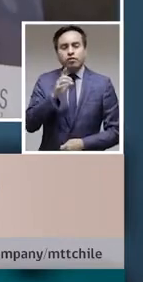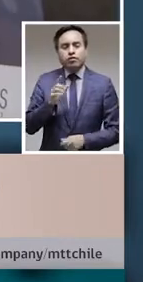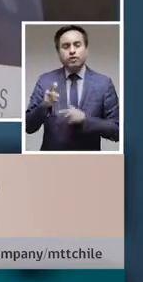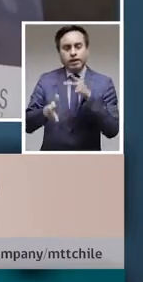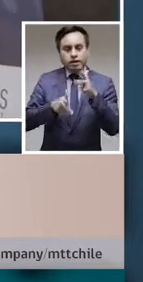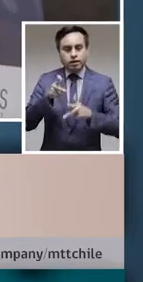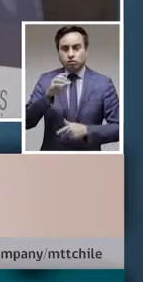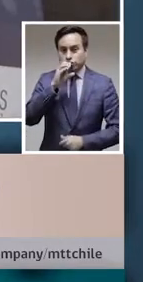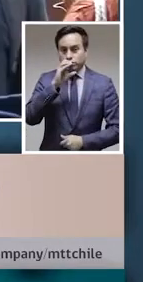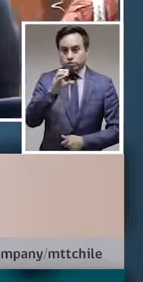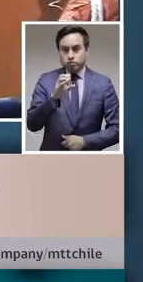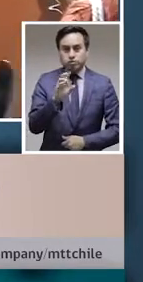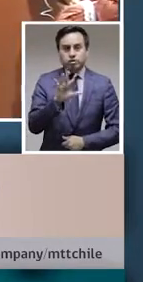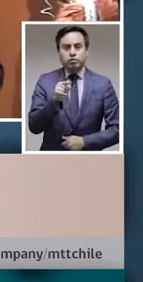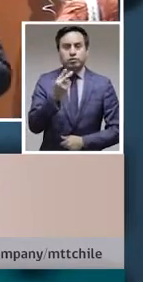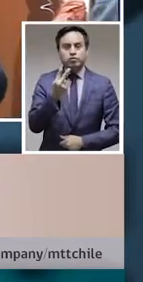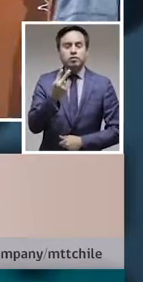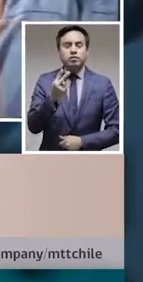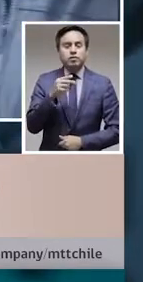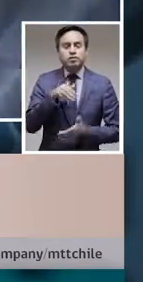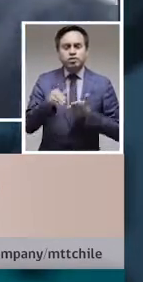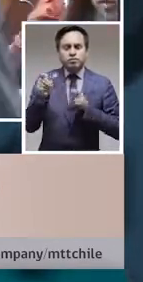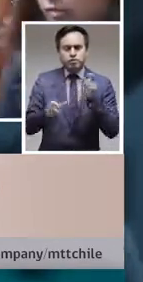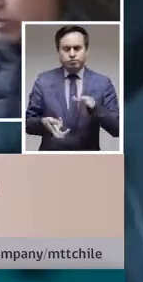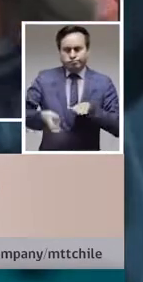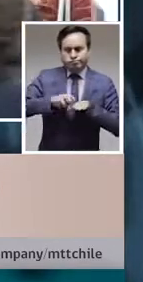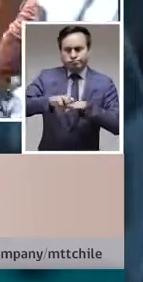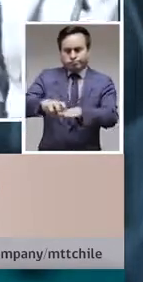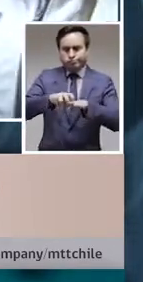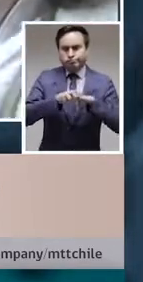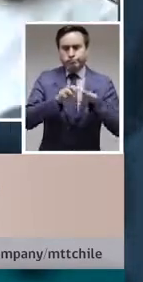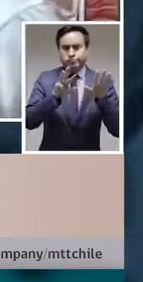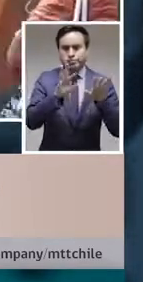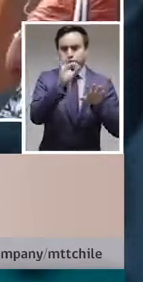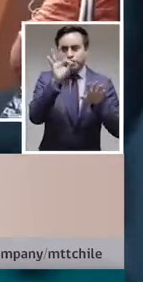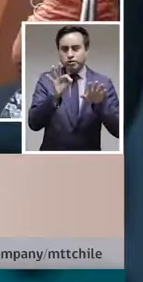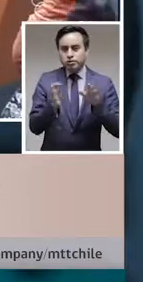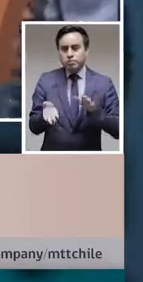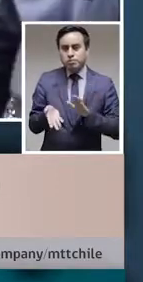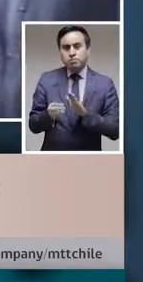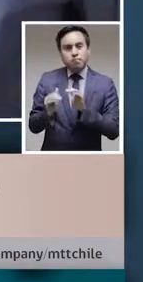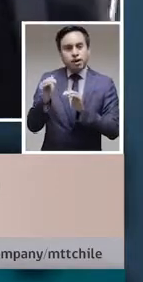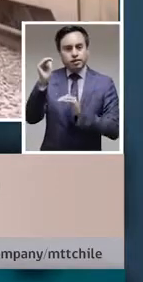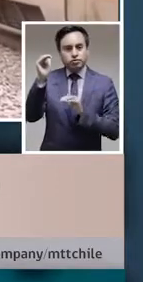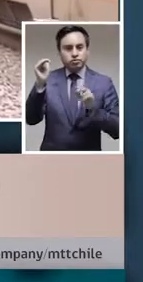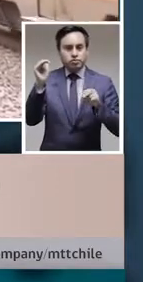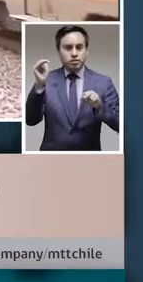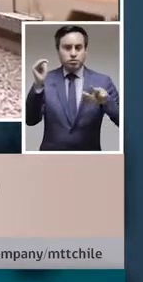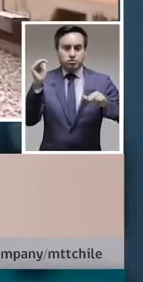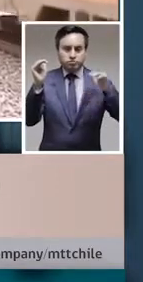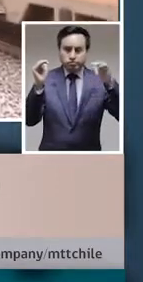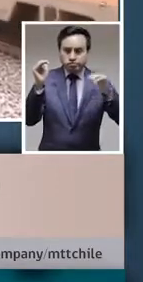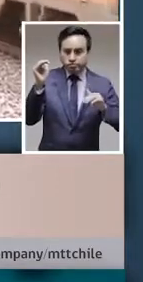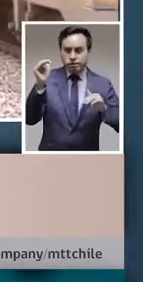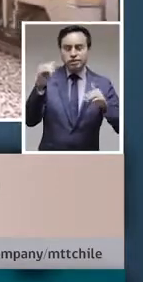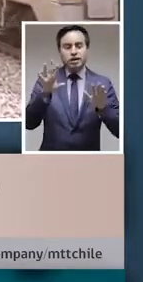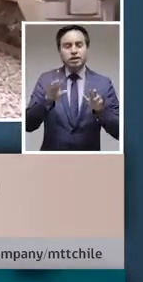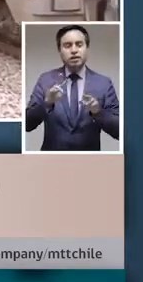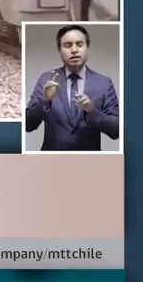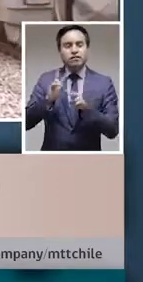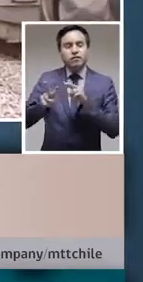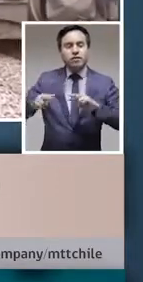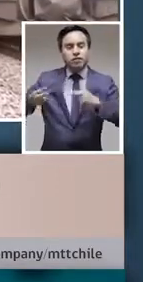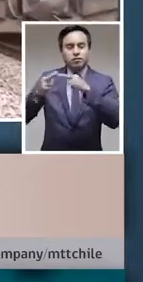Concepción, 5,2 millones de pasajeros transportados, un 9% más que en 2018, y ya están en